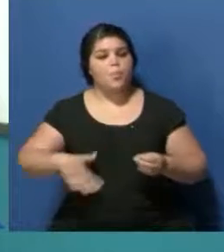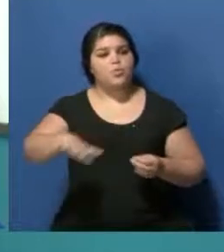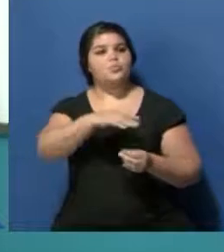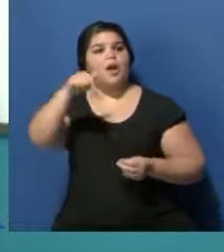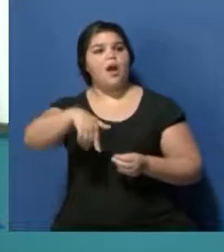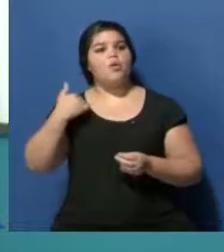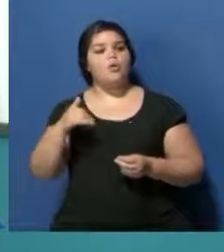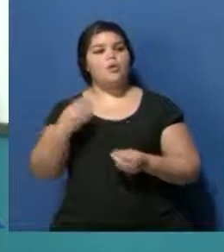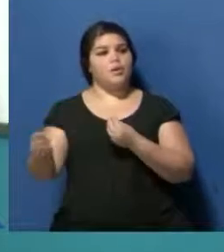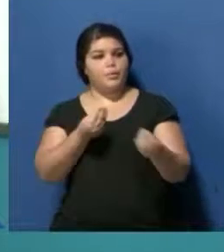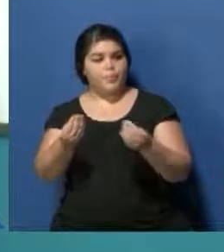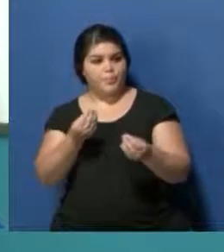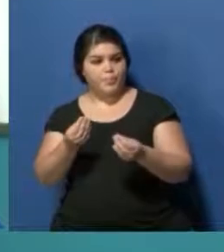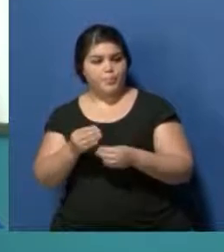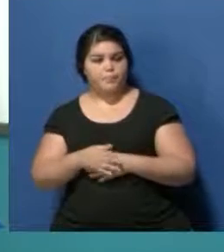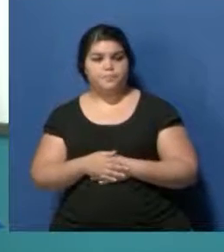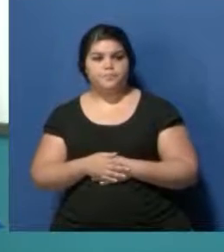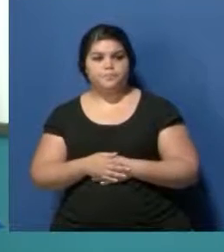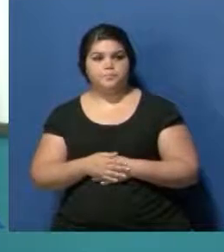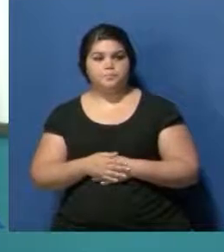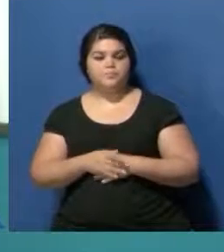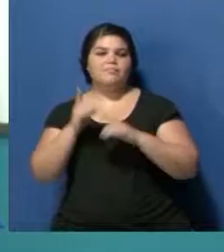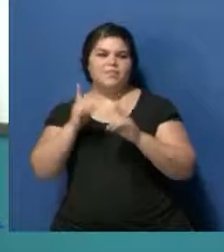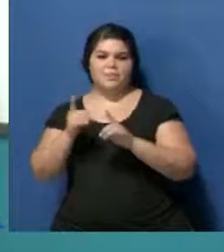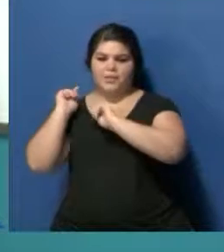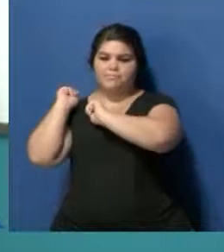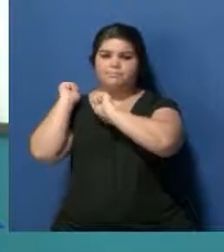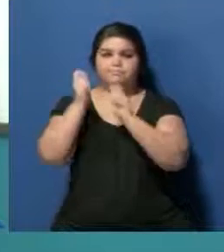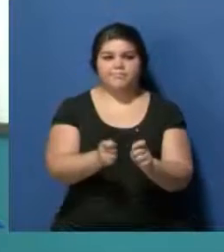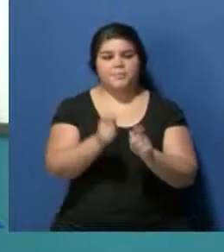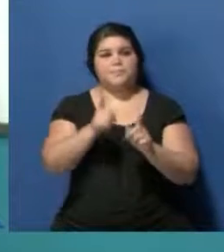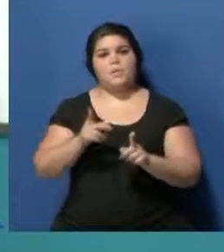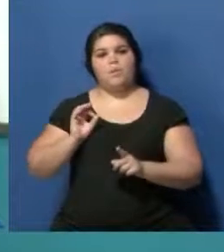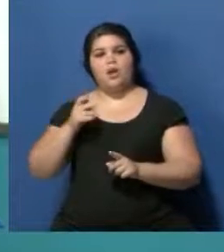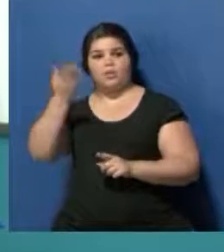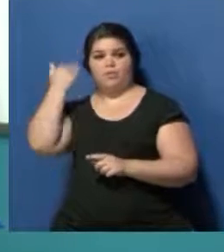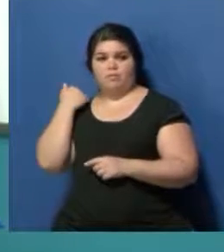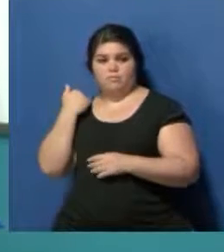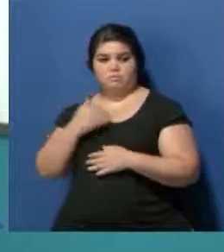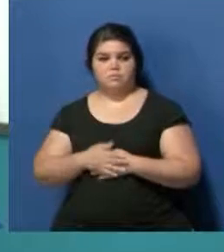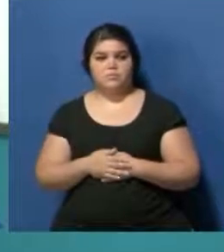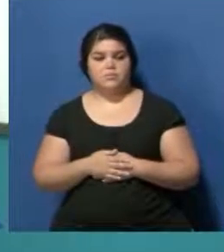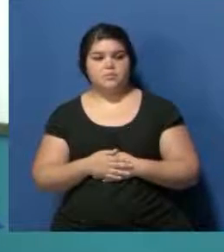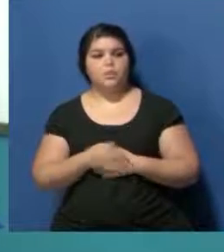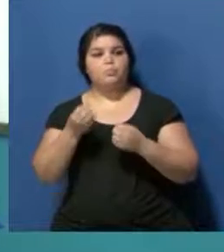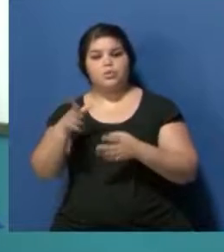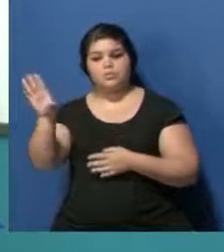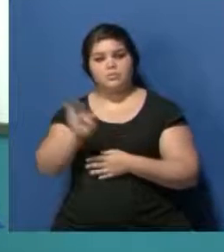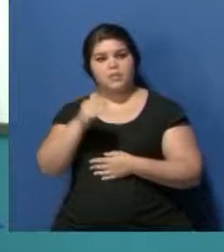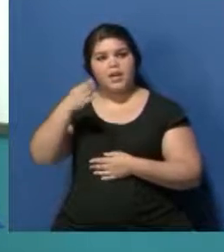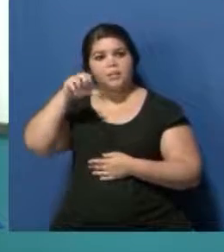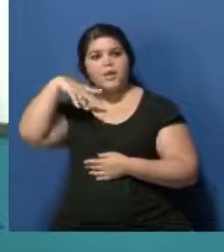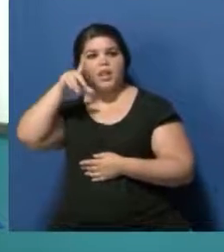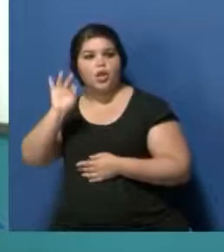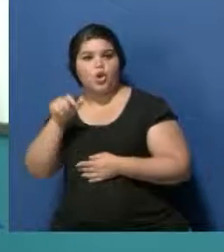Argentina hoy por hoy, también como colación de aquello que sucedió en aquel entonces. Por eso hemos invitado al piso a Carmelo Cortese,